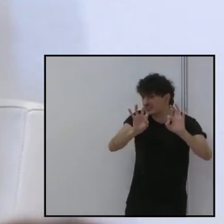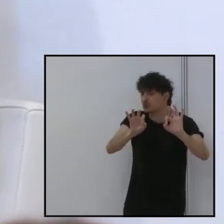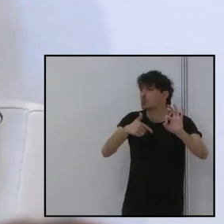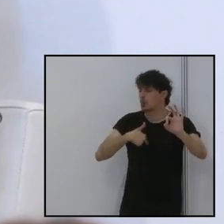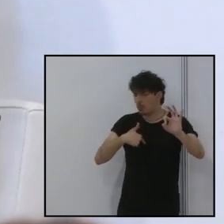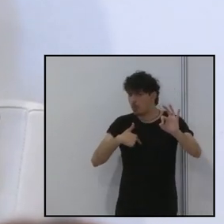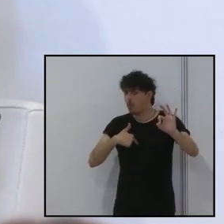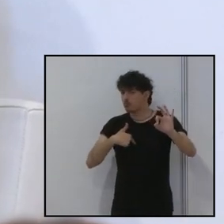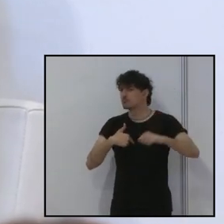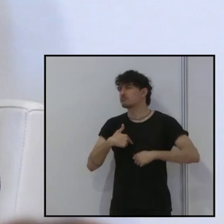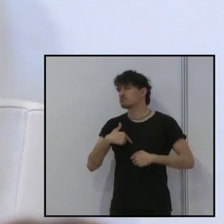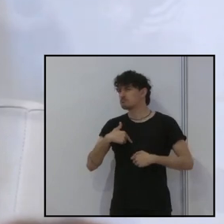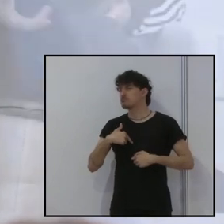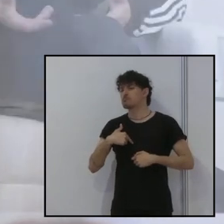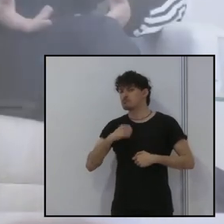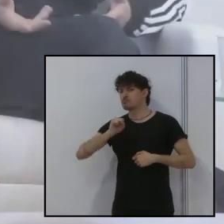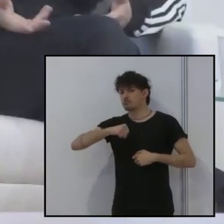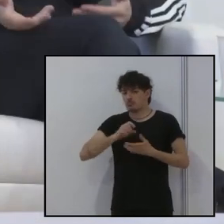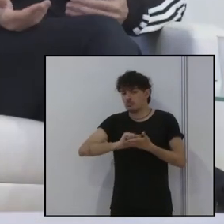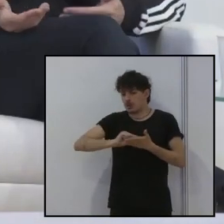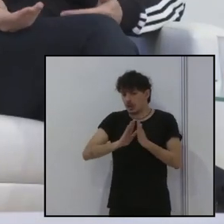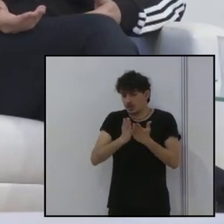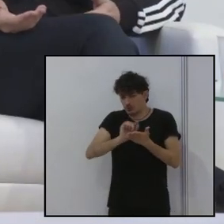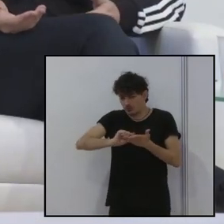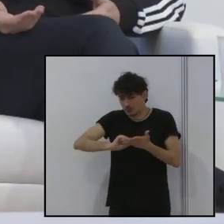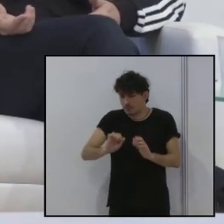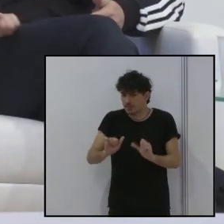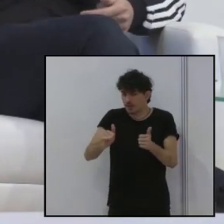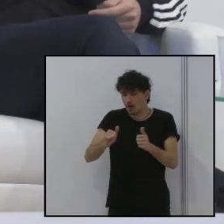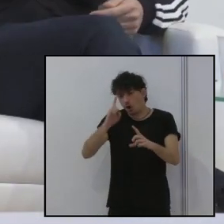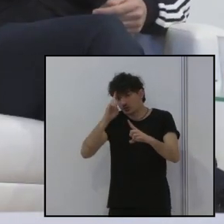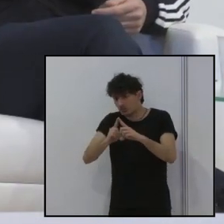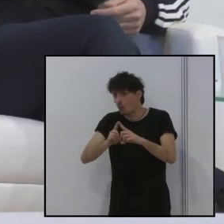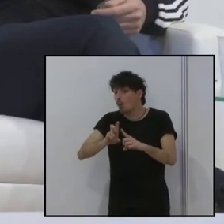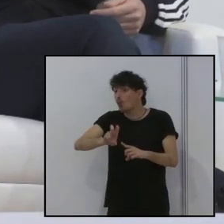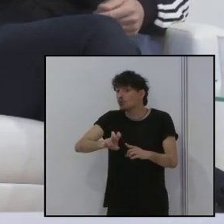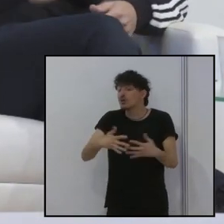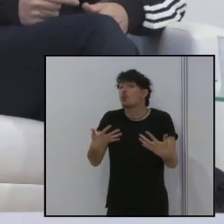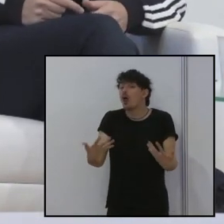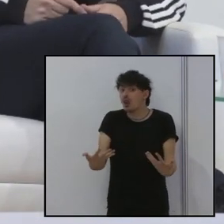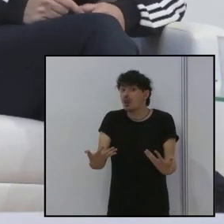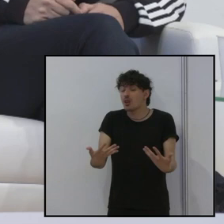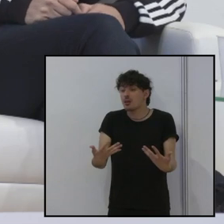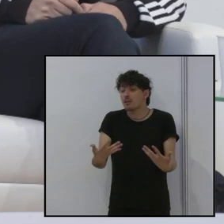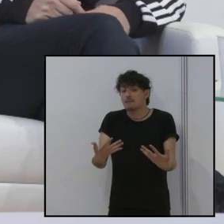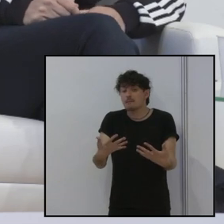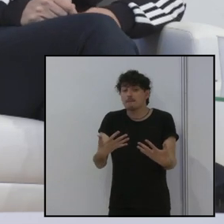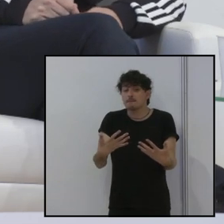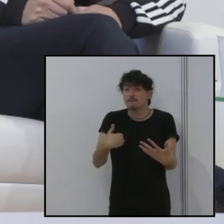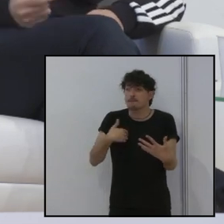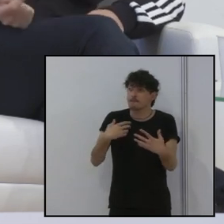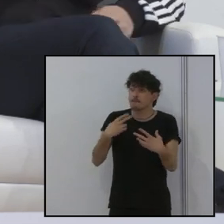intención, pero es cierto que cuando te pones a escribir, para que realmente sea útil, tienes que volver a aquel estado para saber qué es lo que estabas